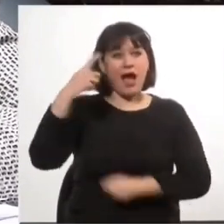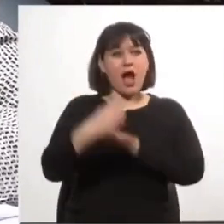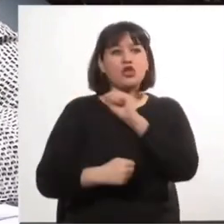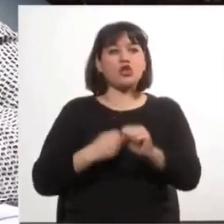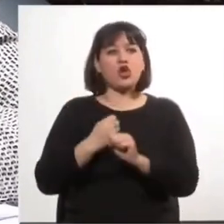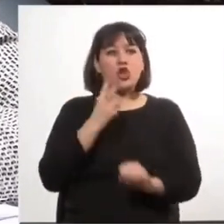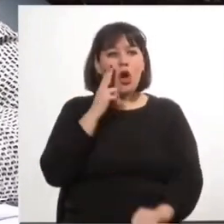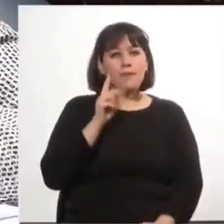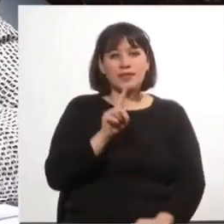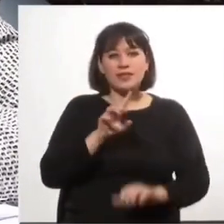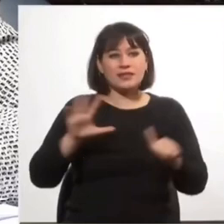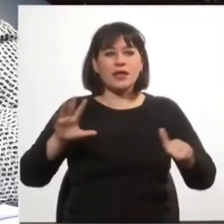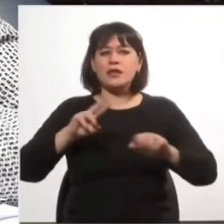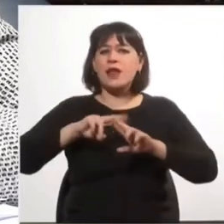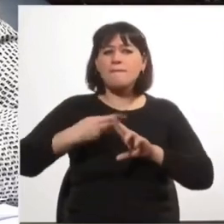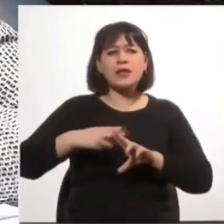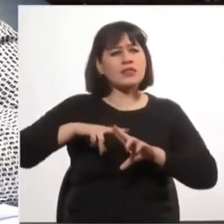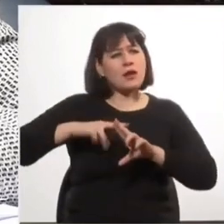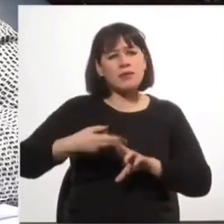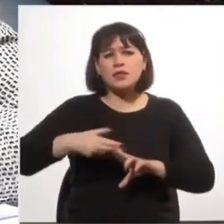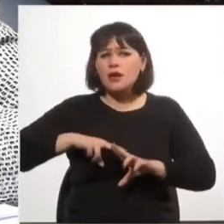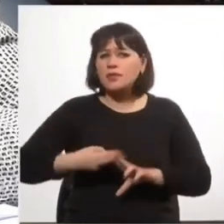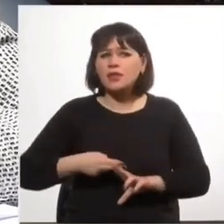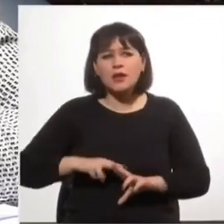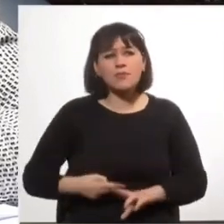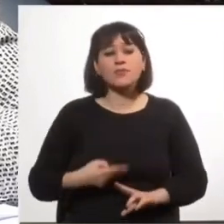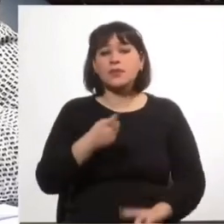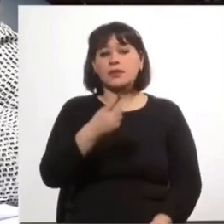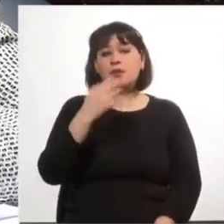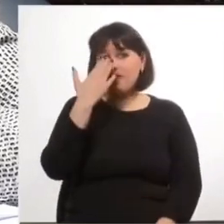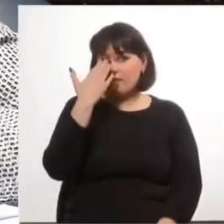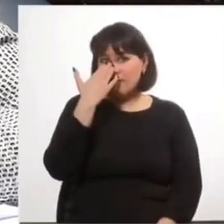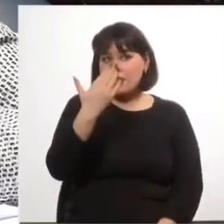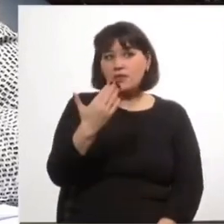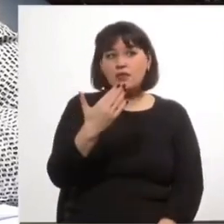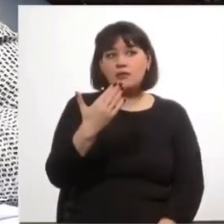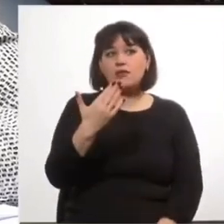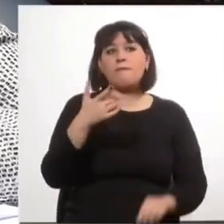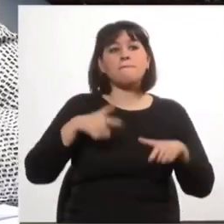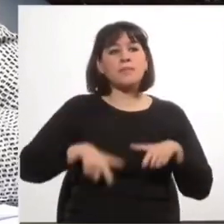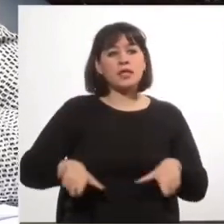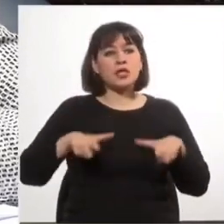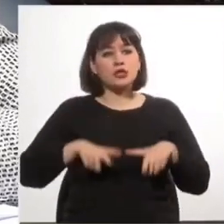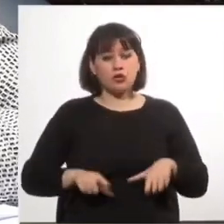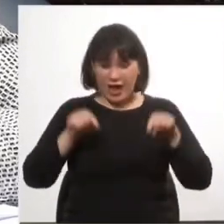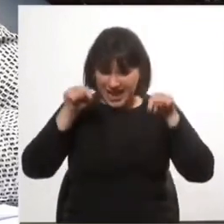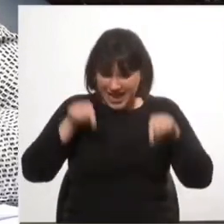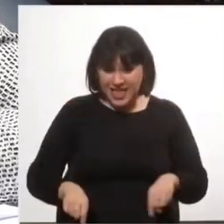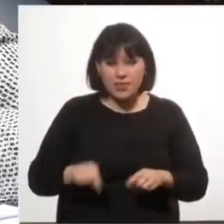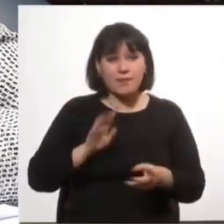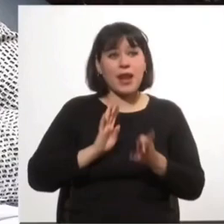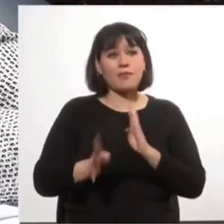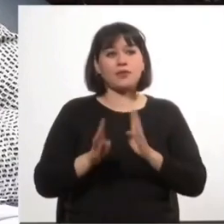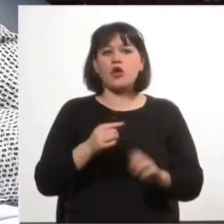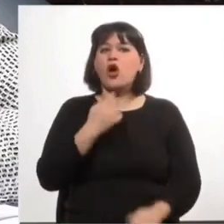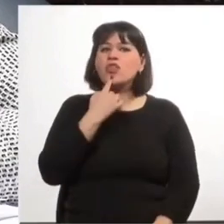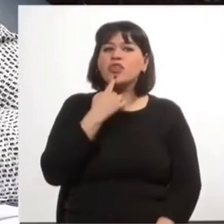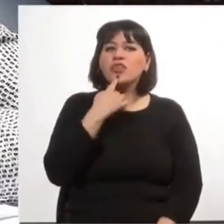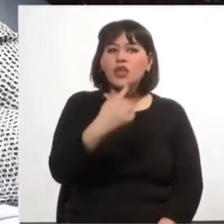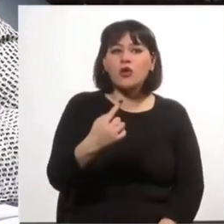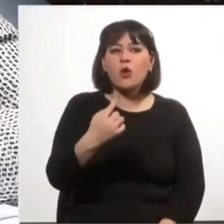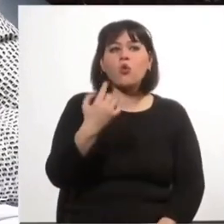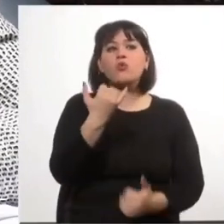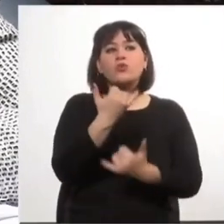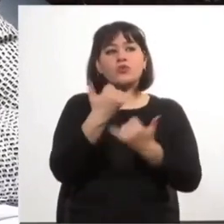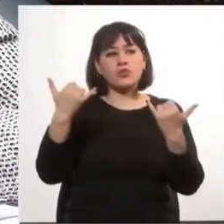2016, y después lo repitió muchas veces ante la presencia de ministros en este Parlamento, dijo que algún